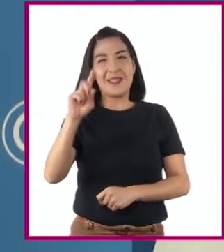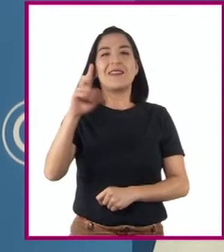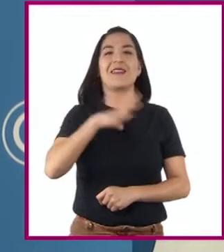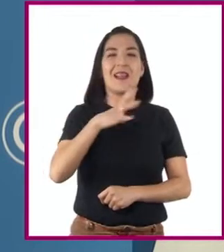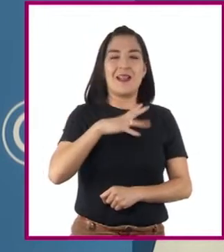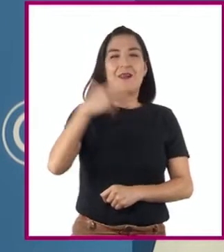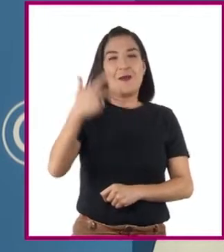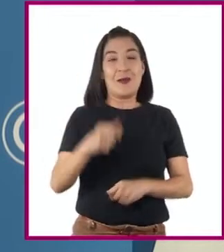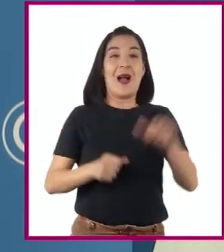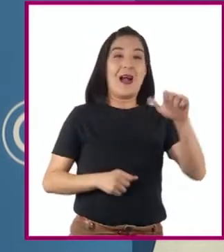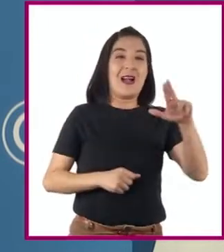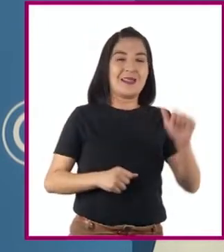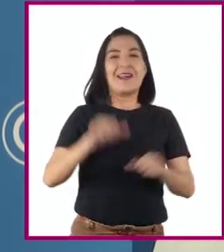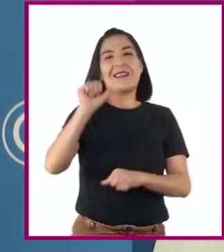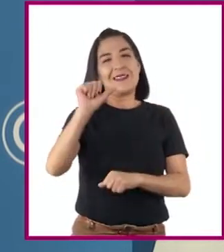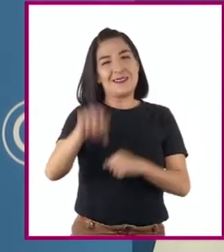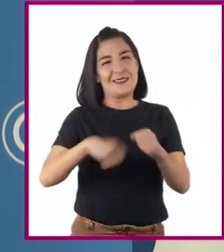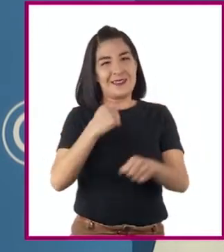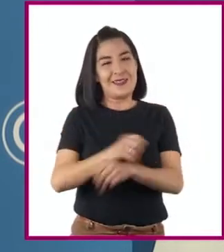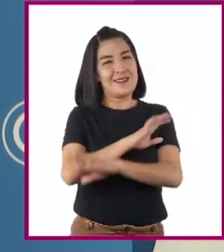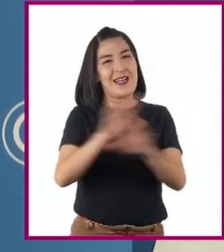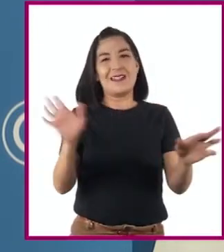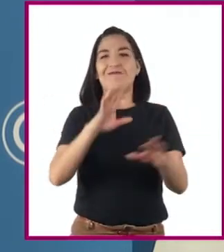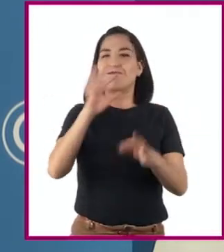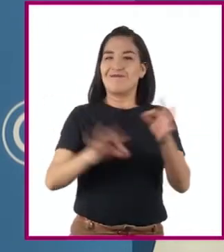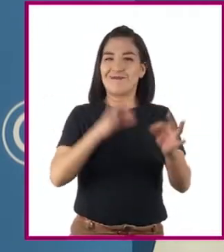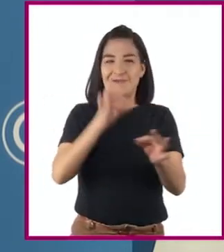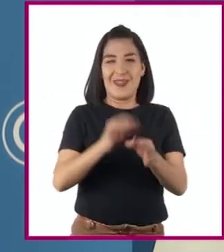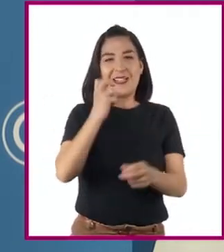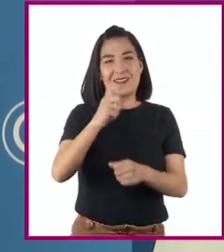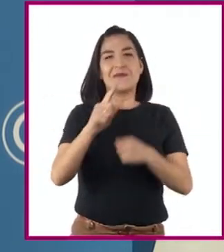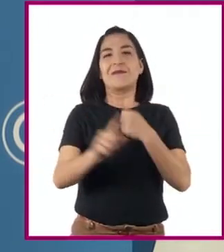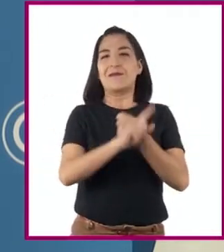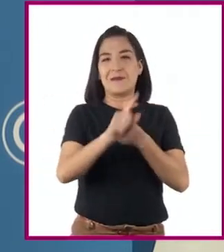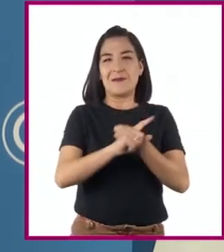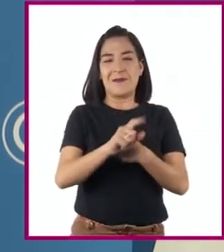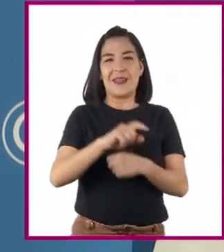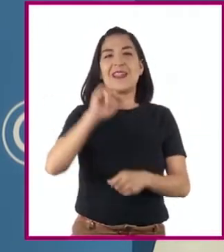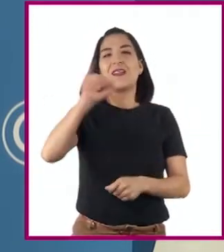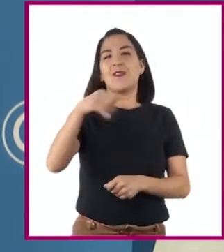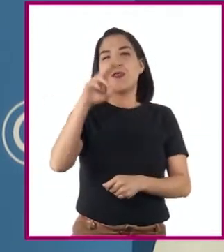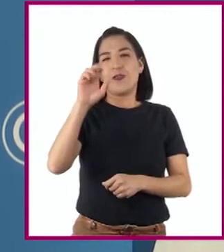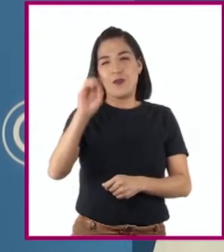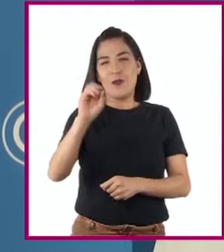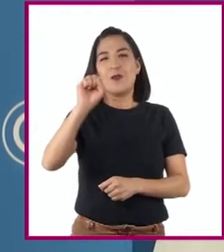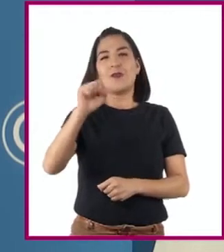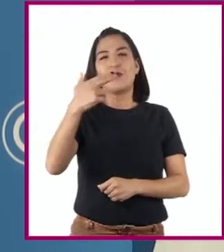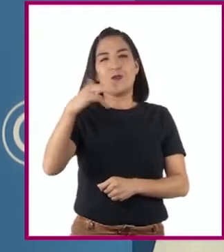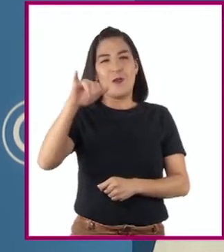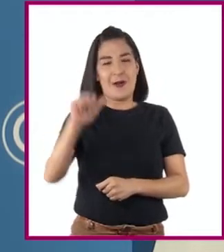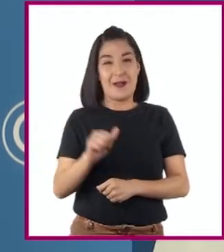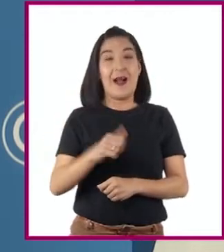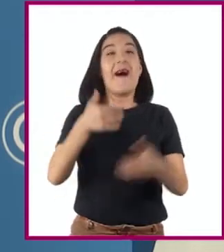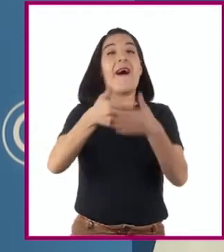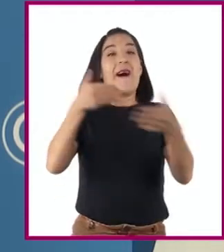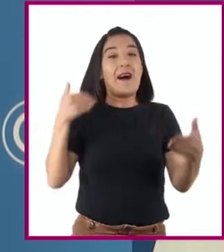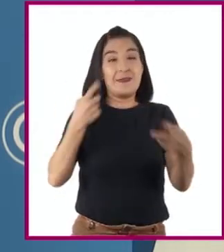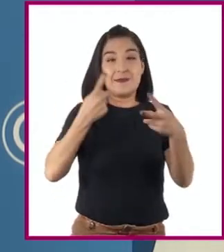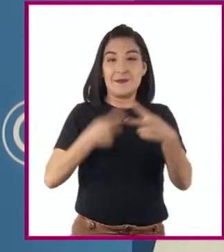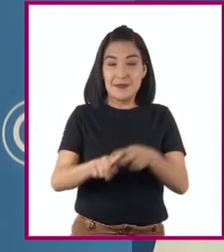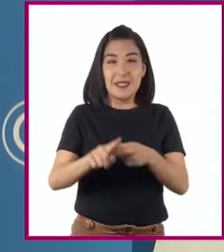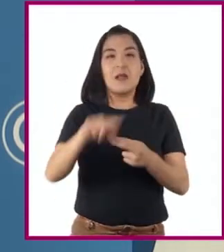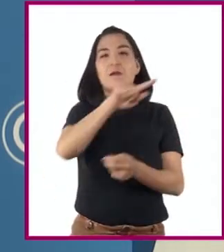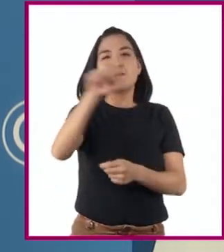tiene 16 años. Hemos resuelto el planteamiento diseñado por Joshua. Antes de continuar, recordemos